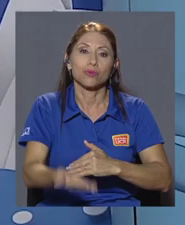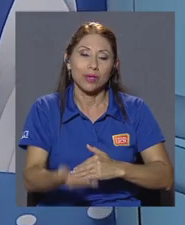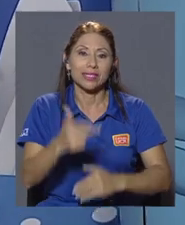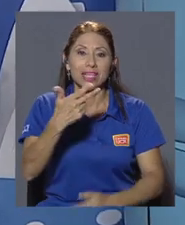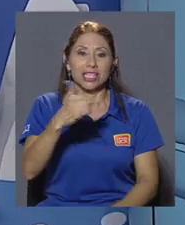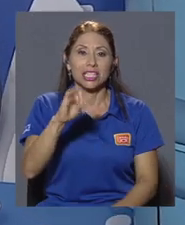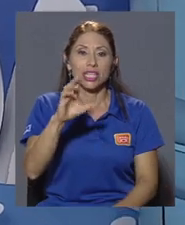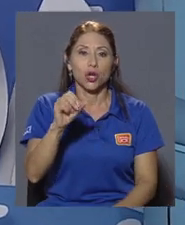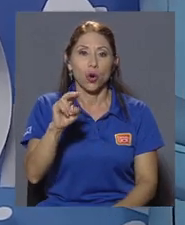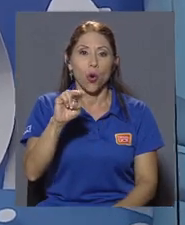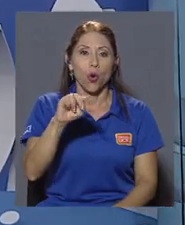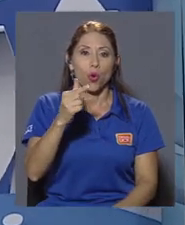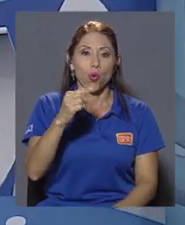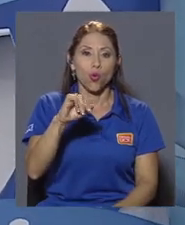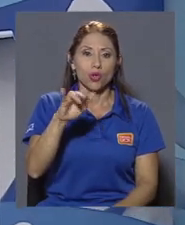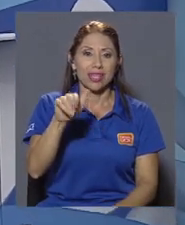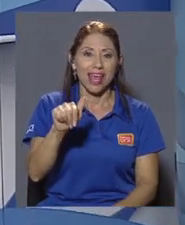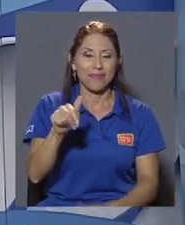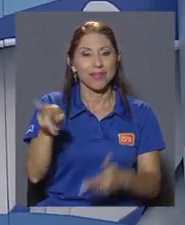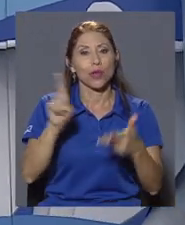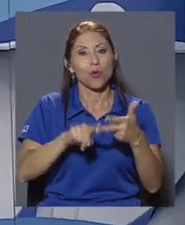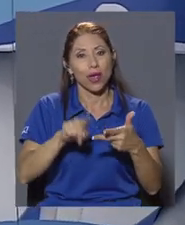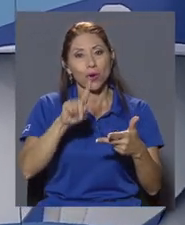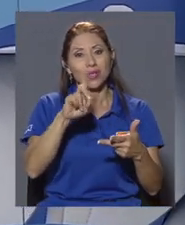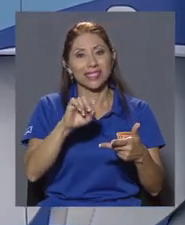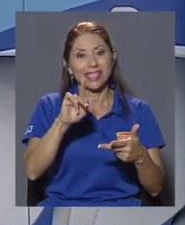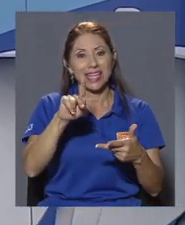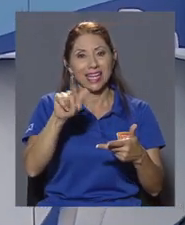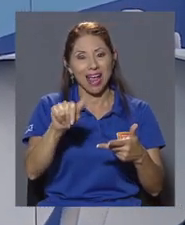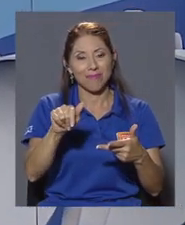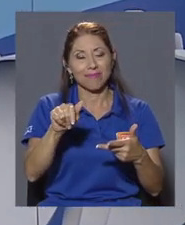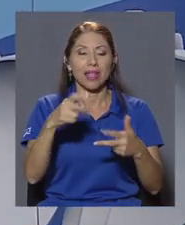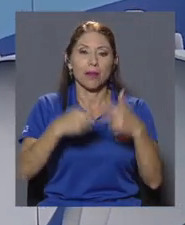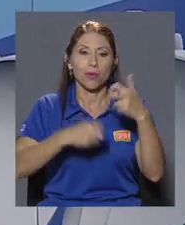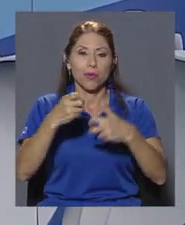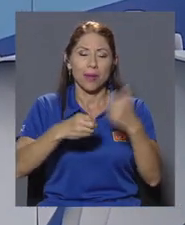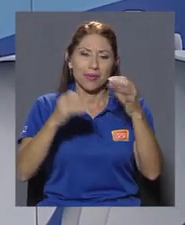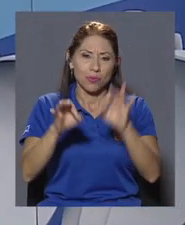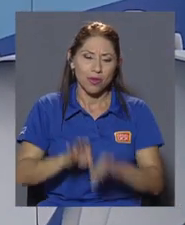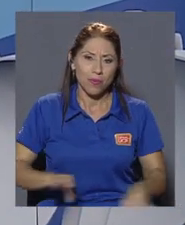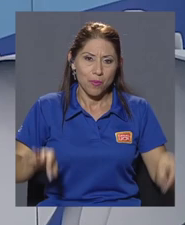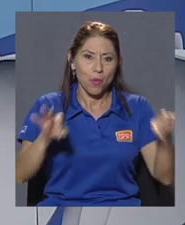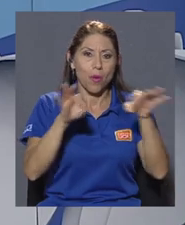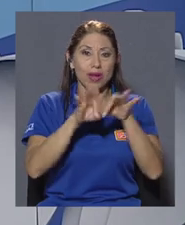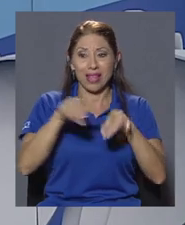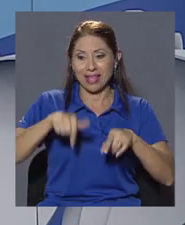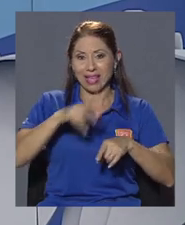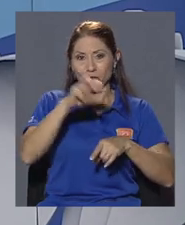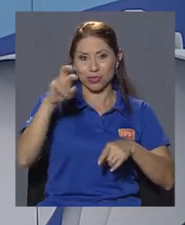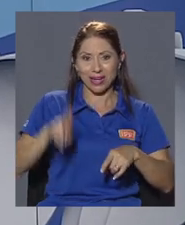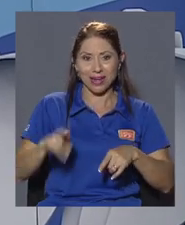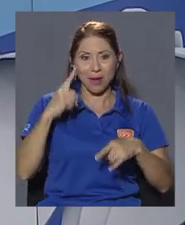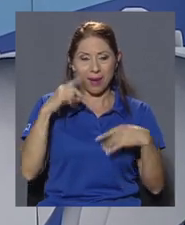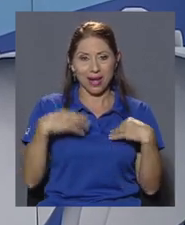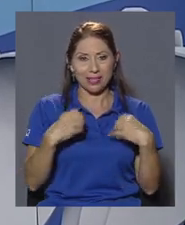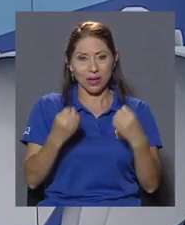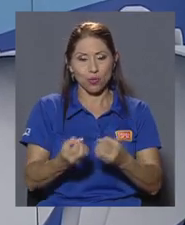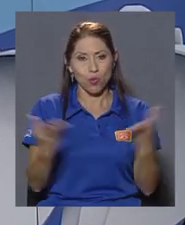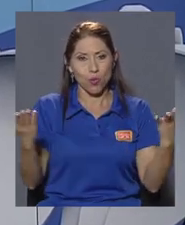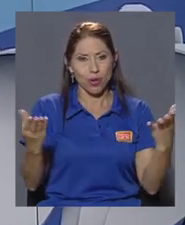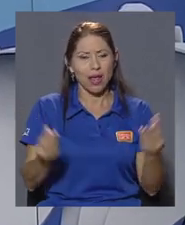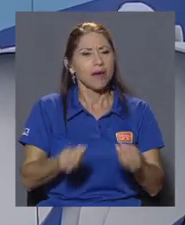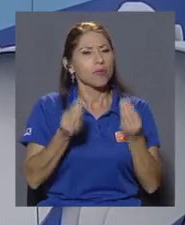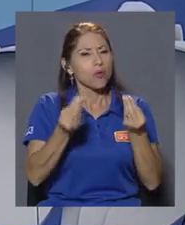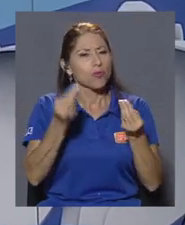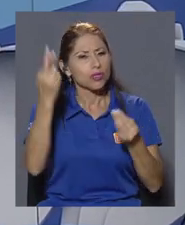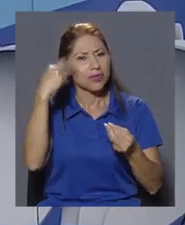y luego el ciclo 'el el problema es de gran importancia a nivel de costa rica para la salud pública y por